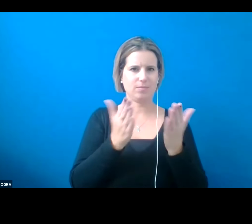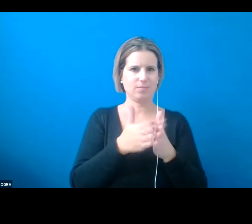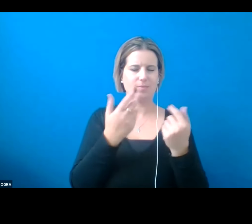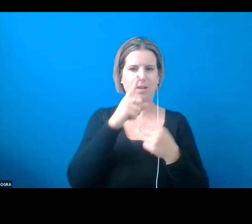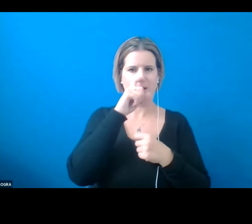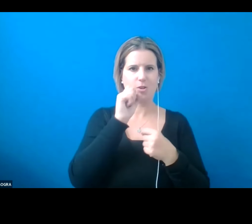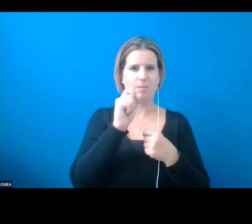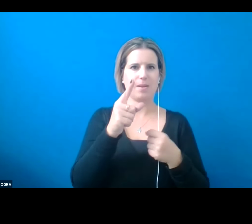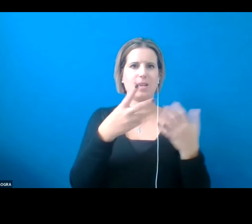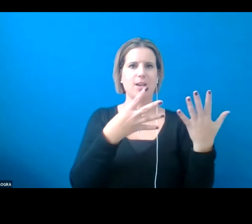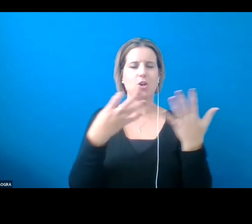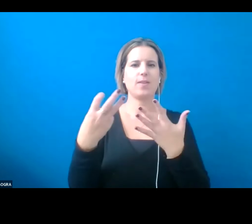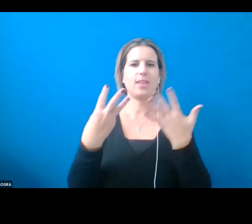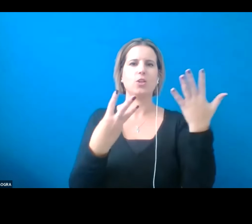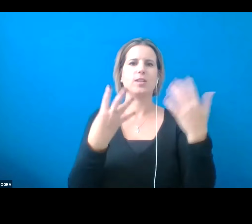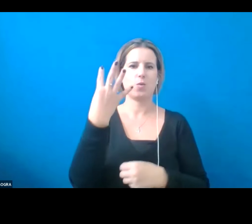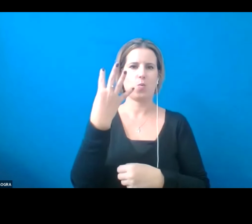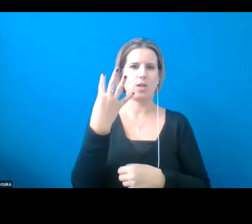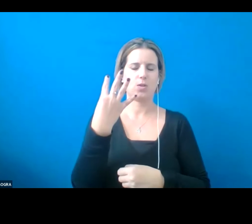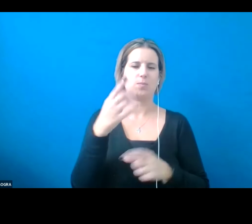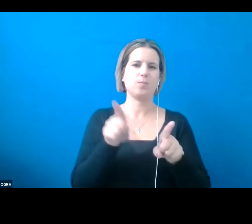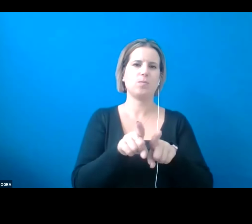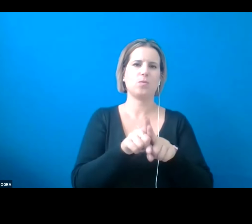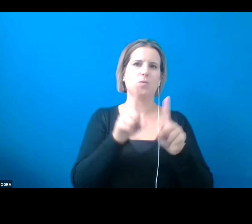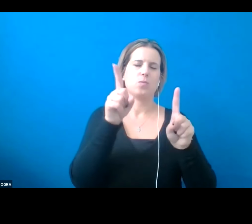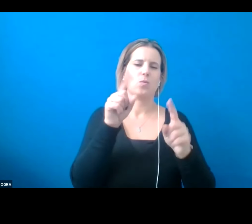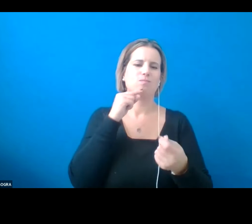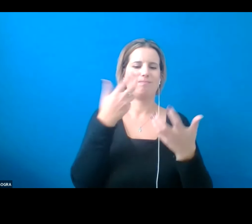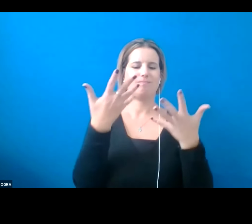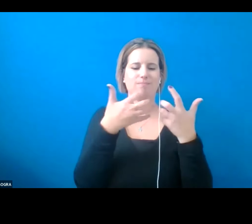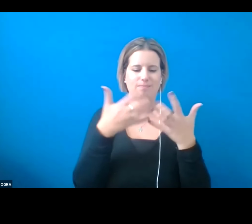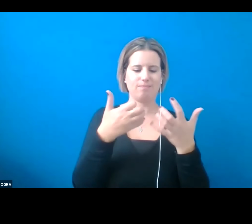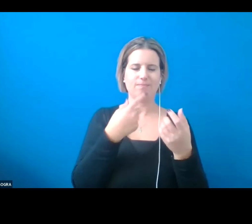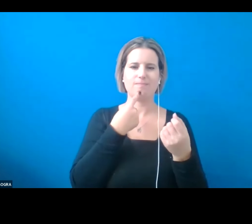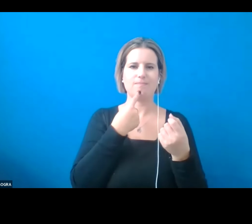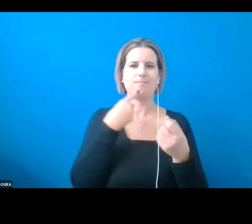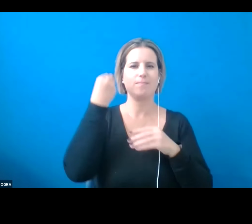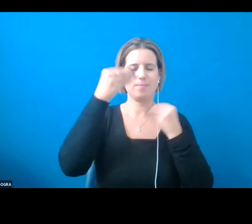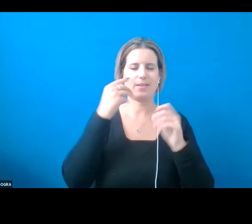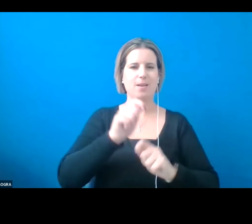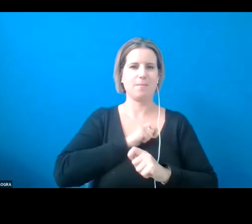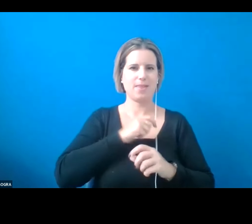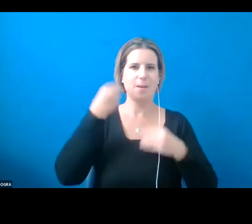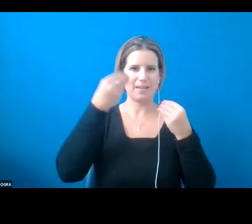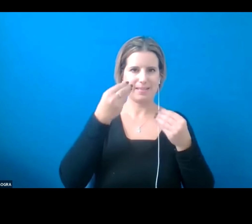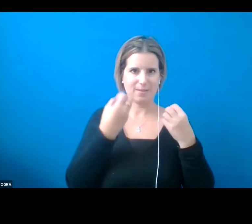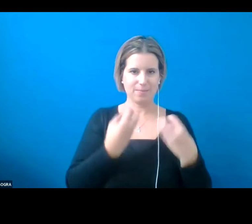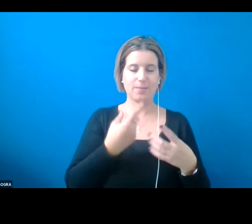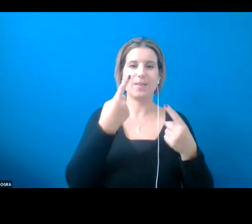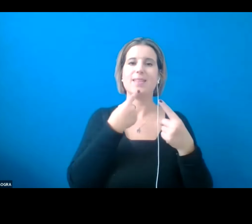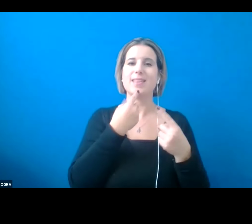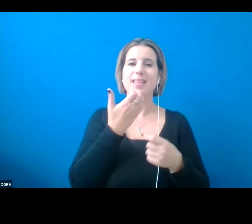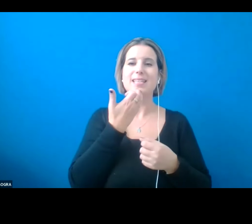y había como una cita que me ha hecho pensar mucho una que dice que si la